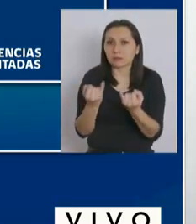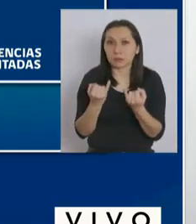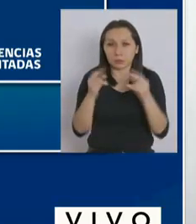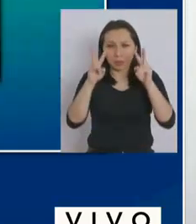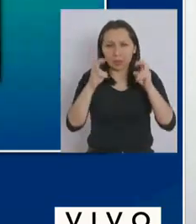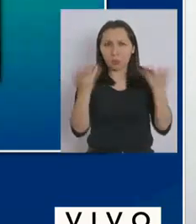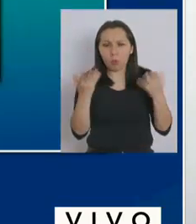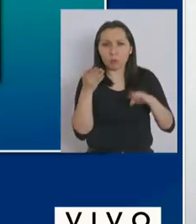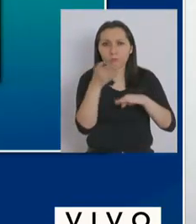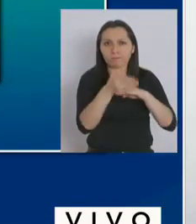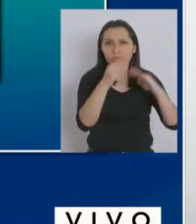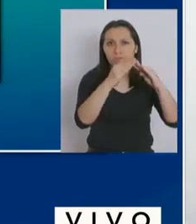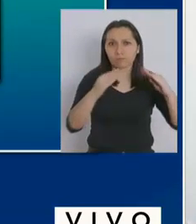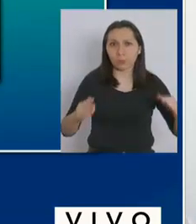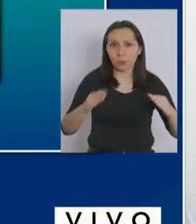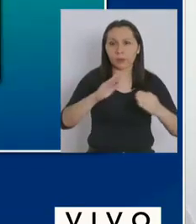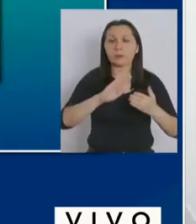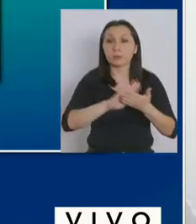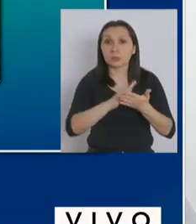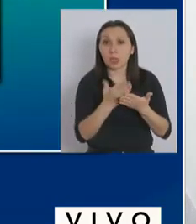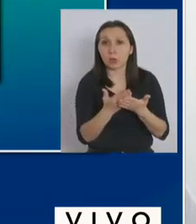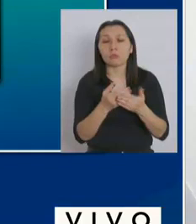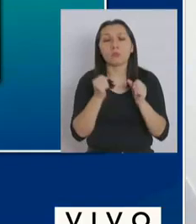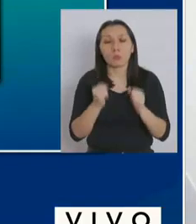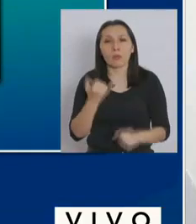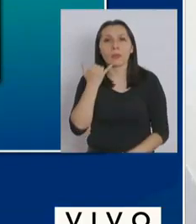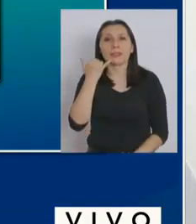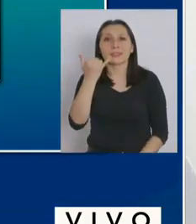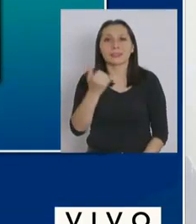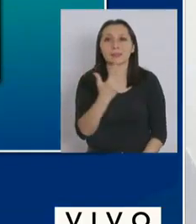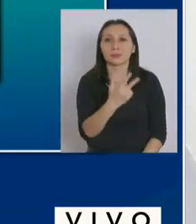a las residencias sanitarias, se puede llamar al número